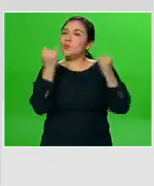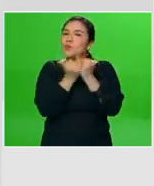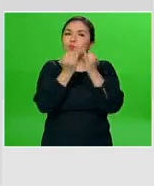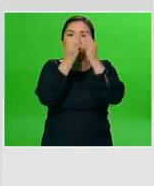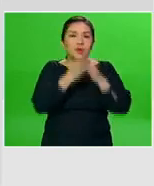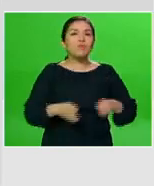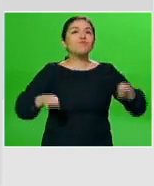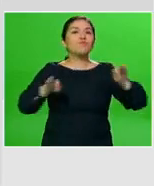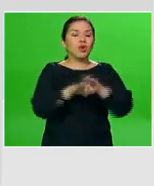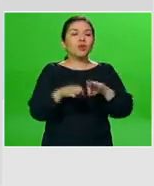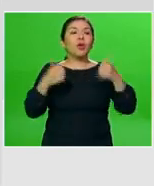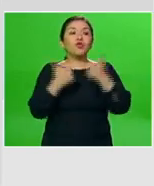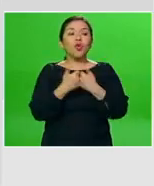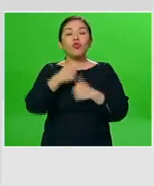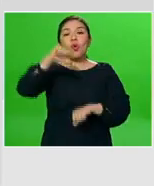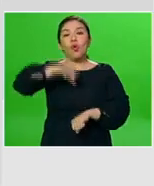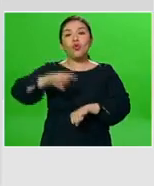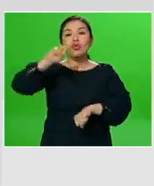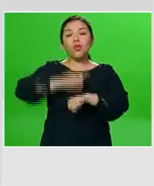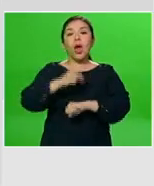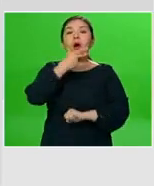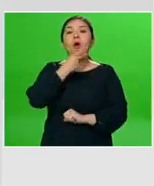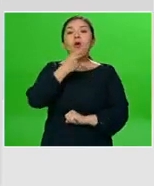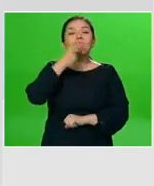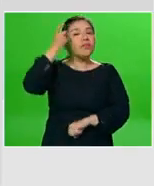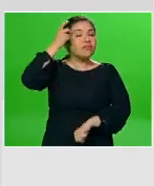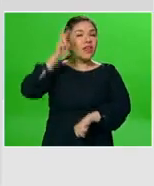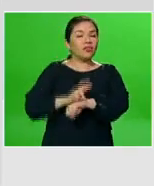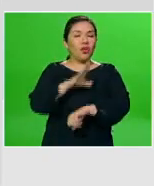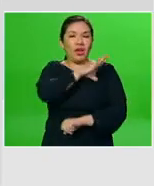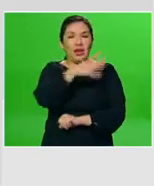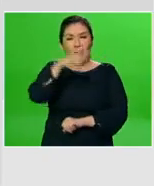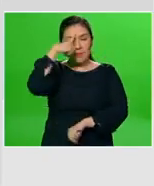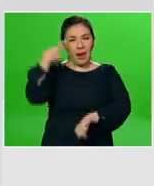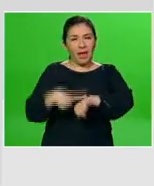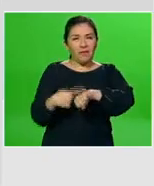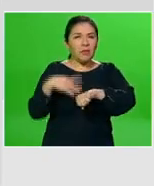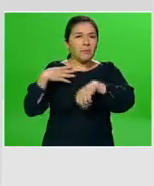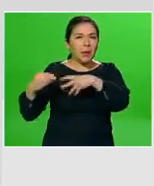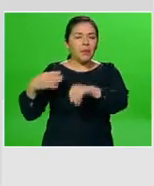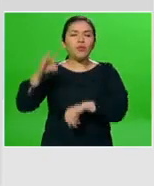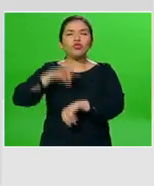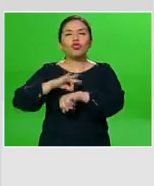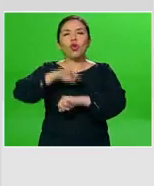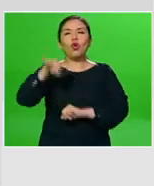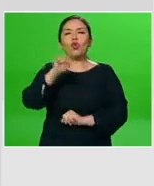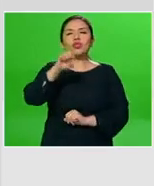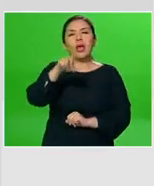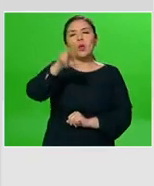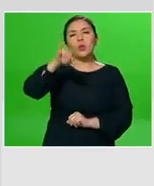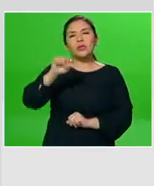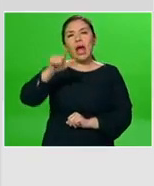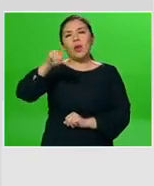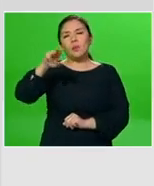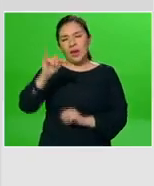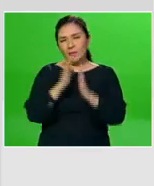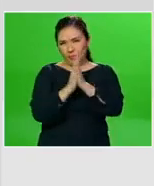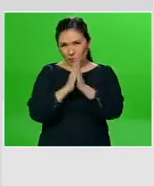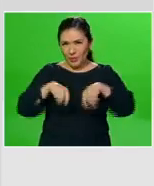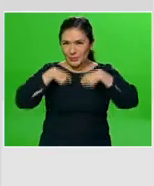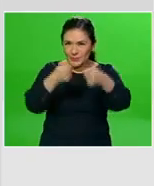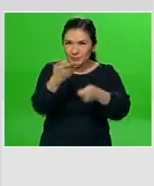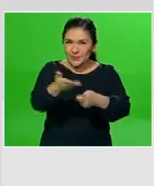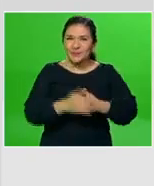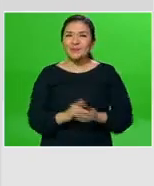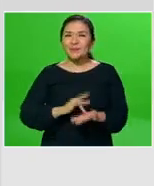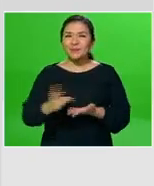que no se ha presentado el día de hoy por nuestro director general de tecnología el doctor josé luís alomía se agarra adelante autor les debemos la palabra